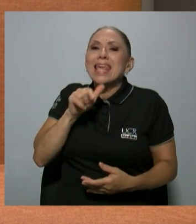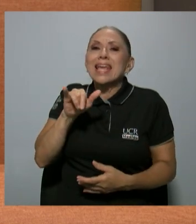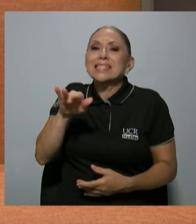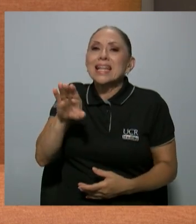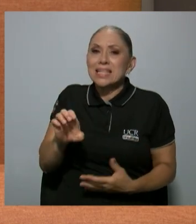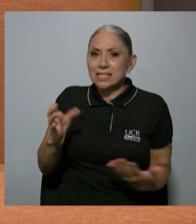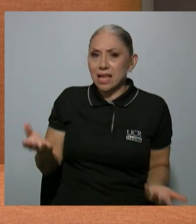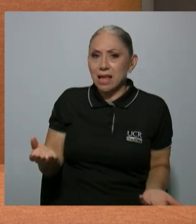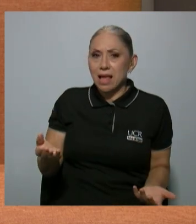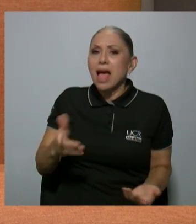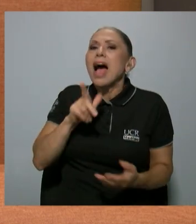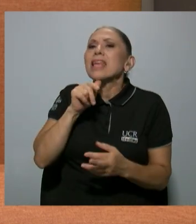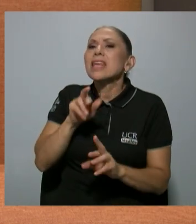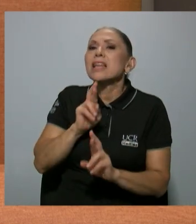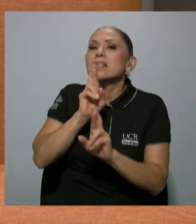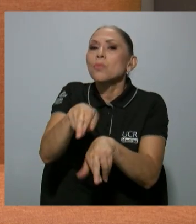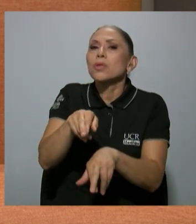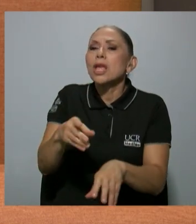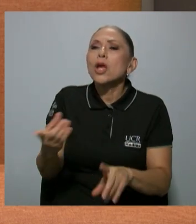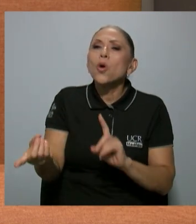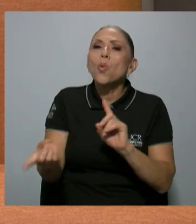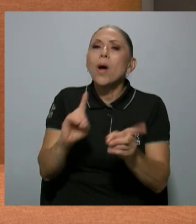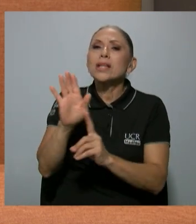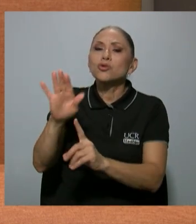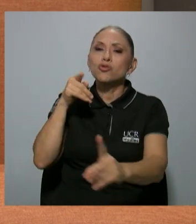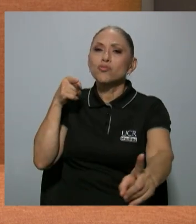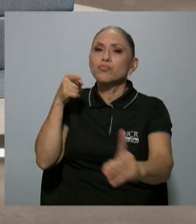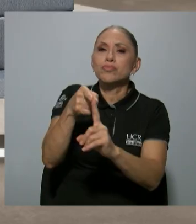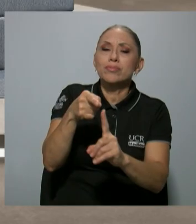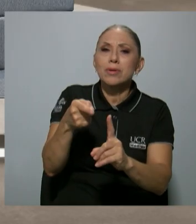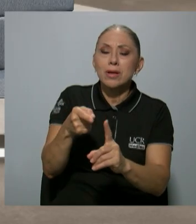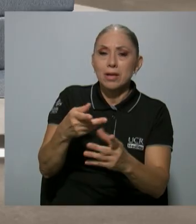las finalidades que está cumpliendo en este caso el mercado eléctrico.